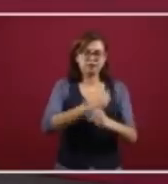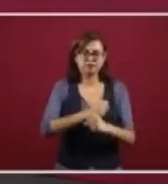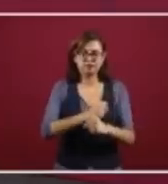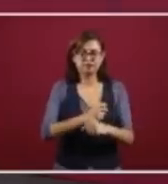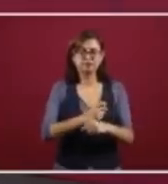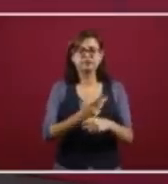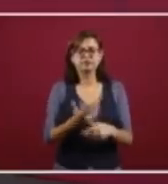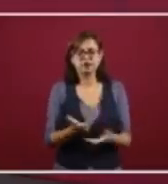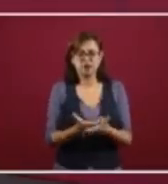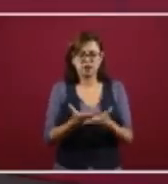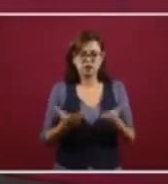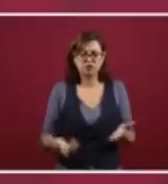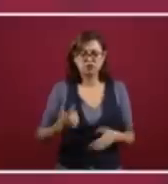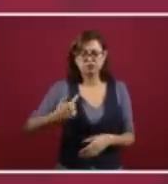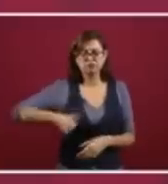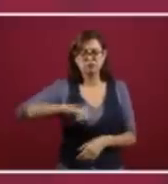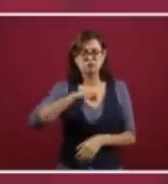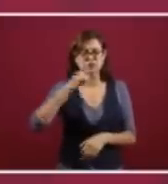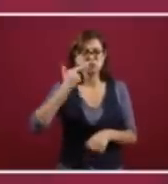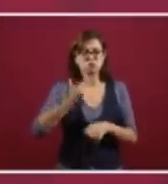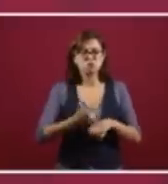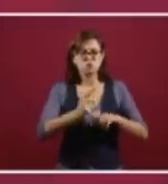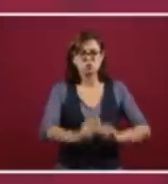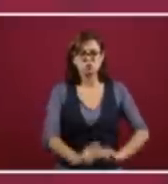nos hacemos cargo de